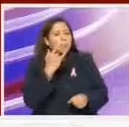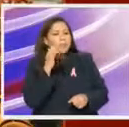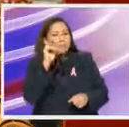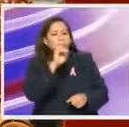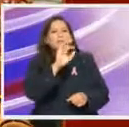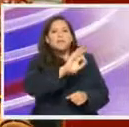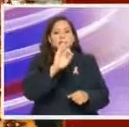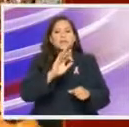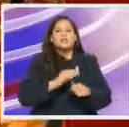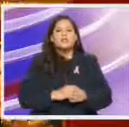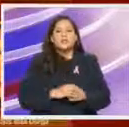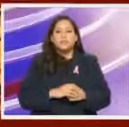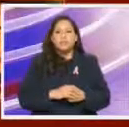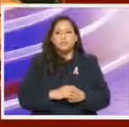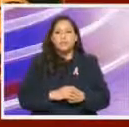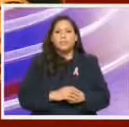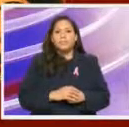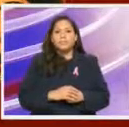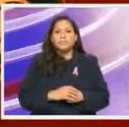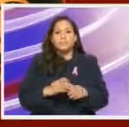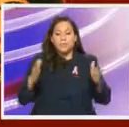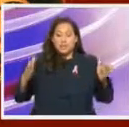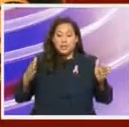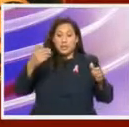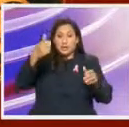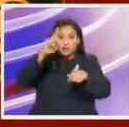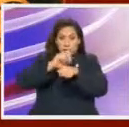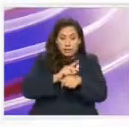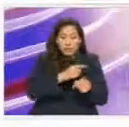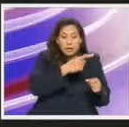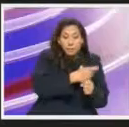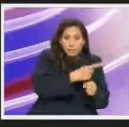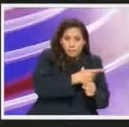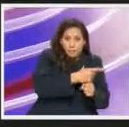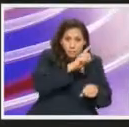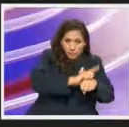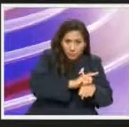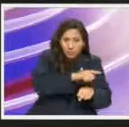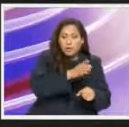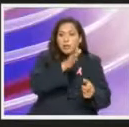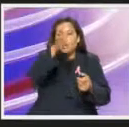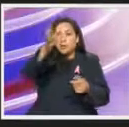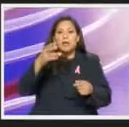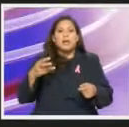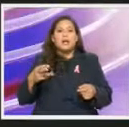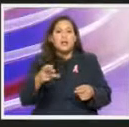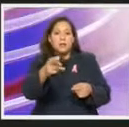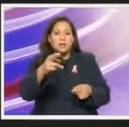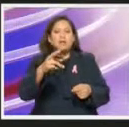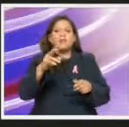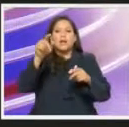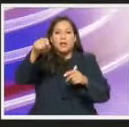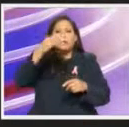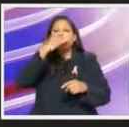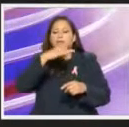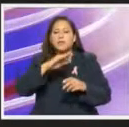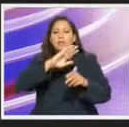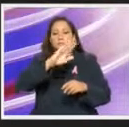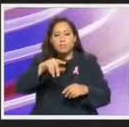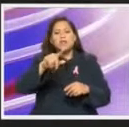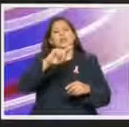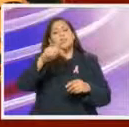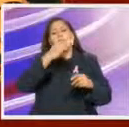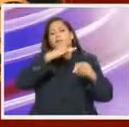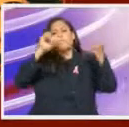cómo funciona. Y en el primer día que celebran de estos 6 días es cuando van al río y festejan a los muertos. Exactamente, pero todo es muy festivo después. Muy